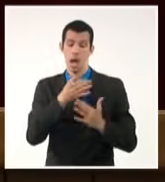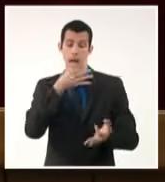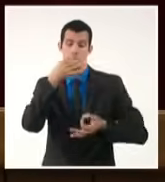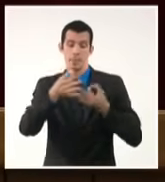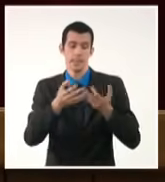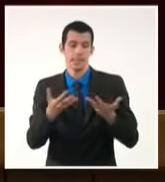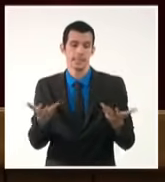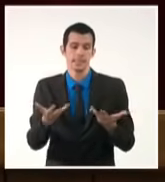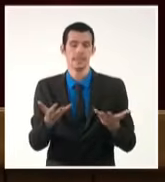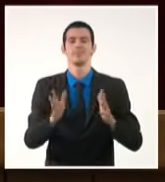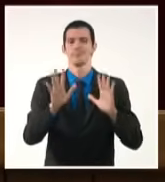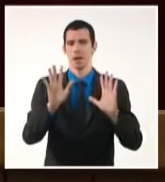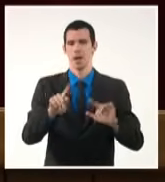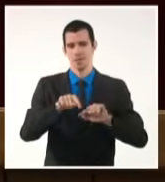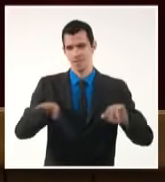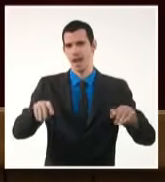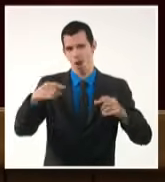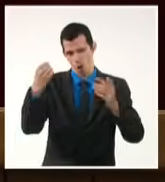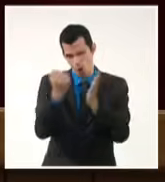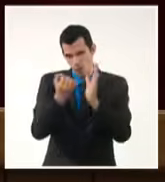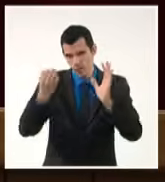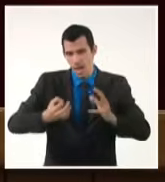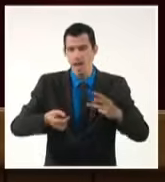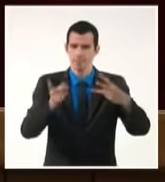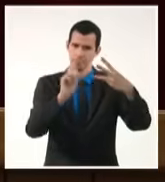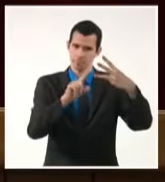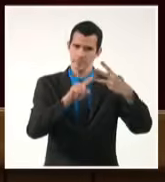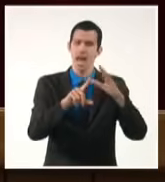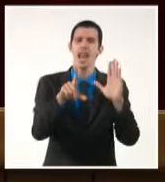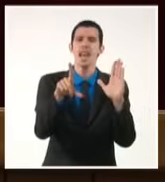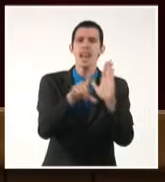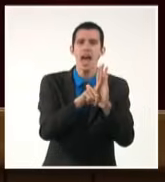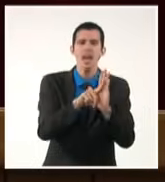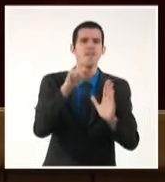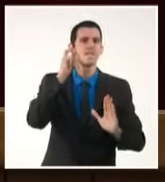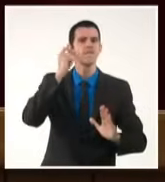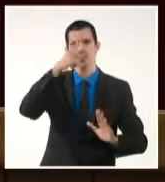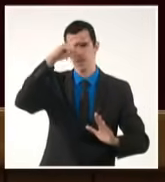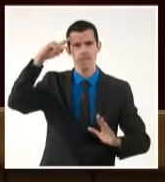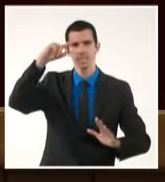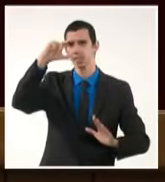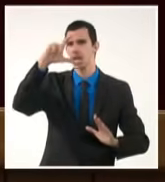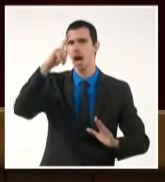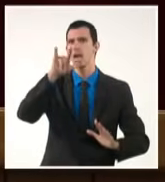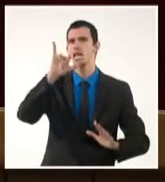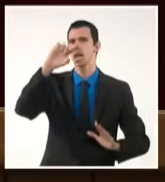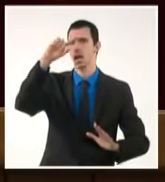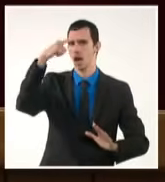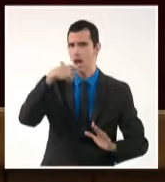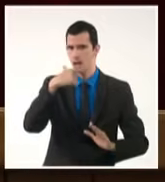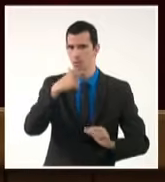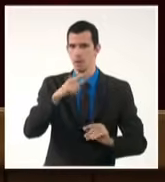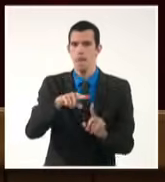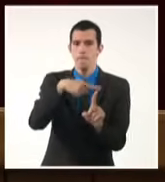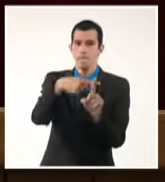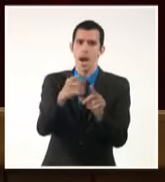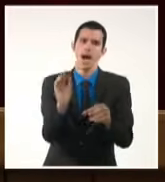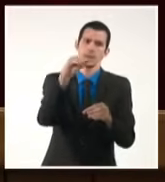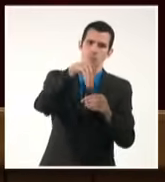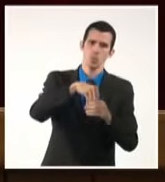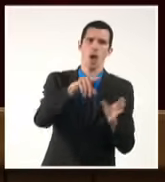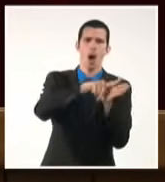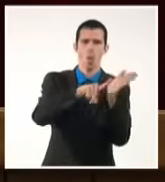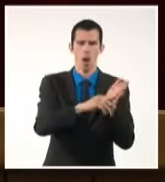justicia de los órganos del Estado, en particular los vinculados a la investigación, control y ejercicio de